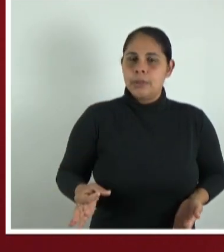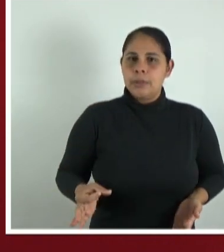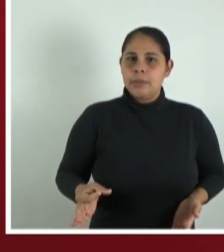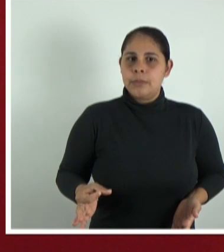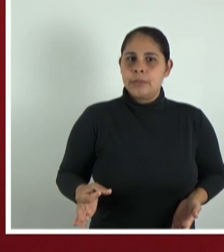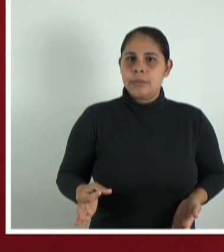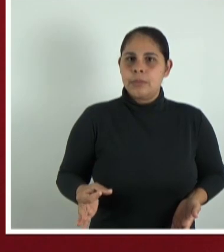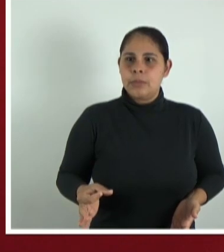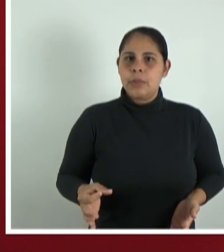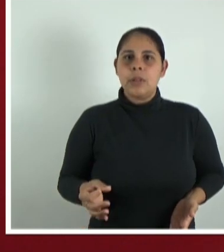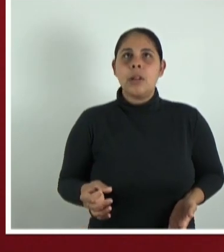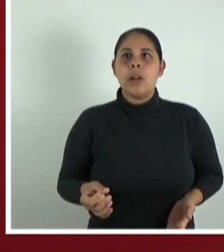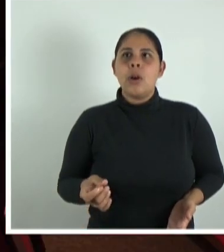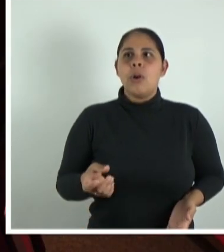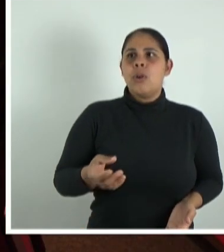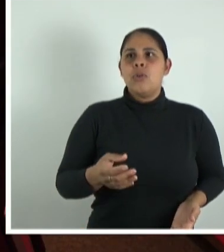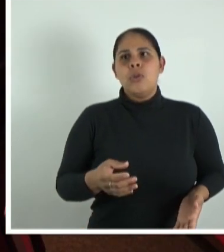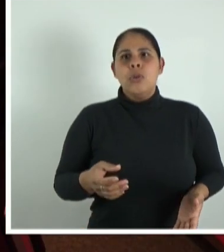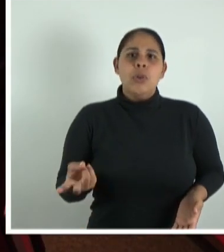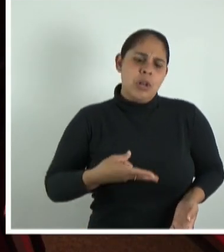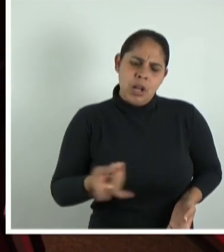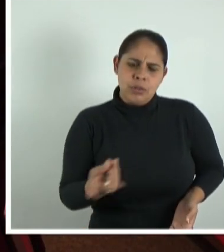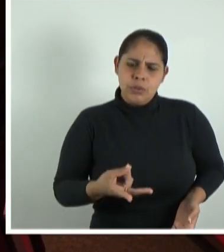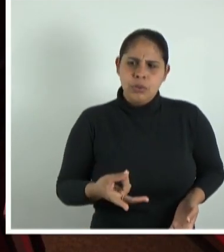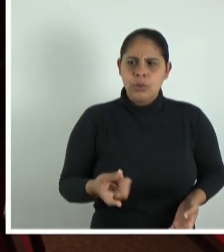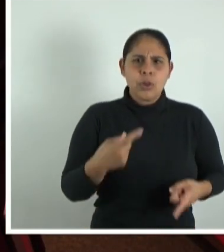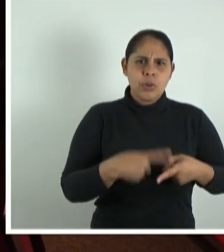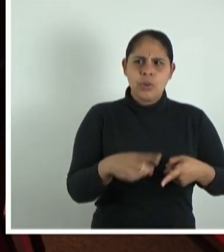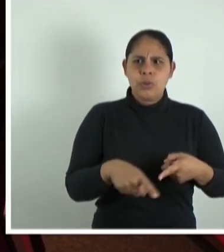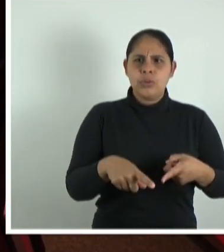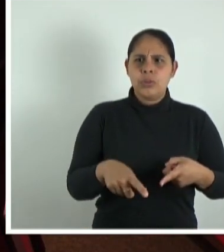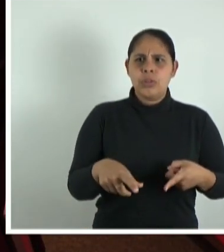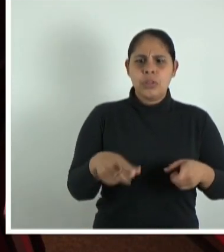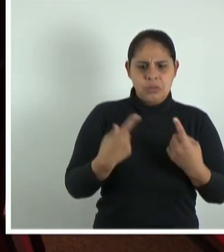no es un concepto, no es una teología,